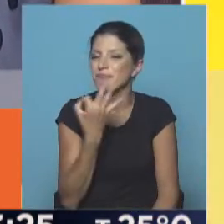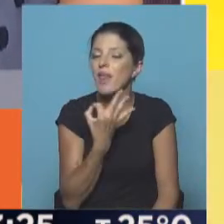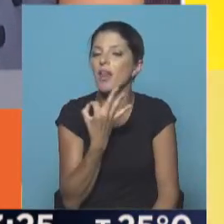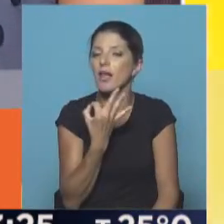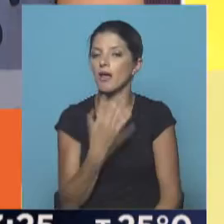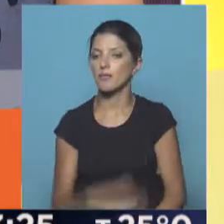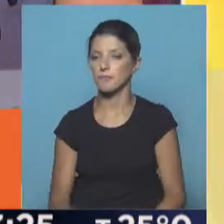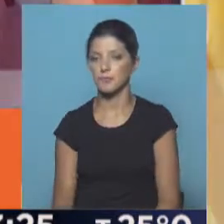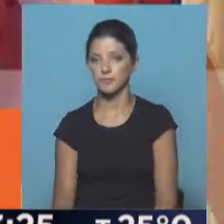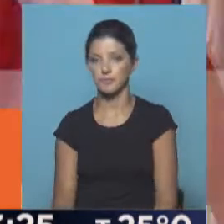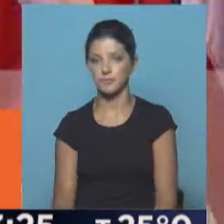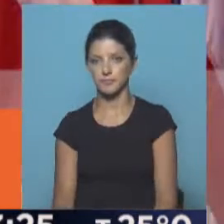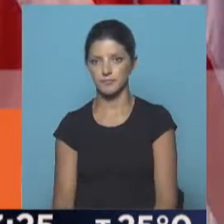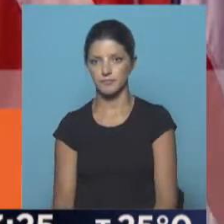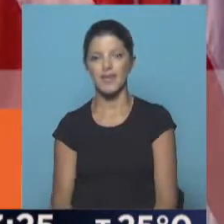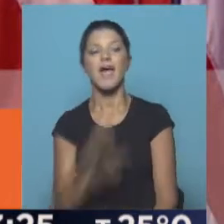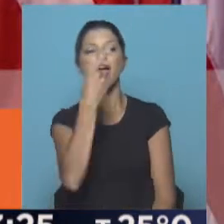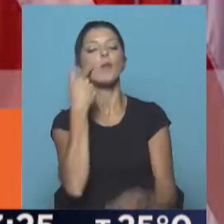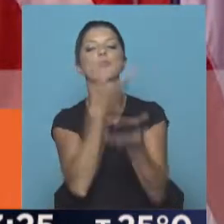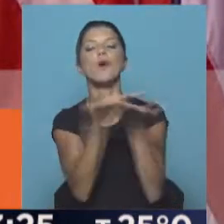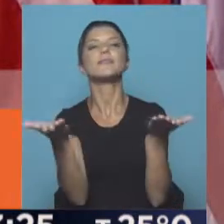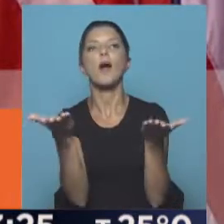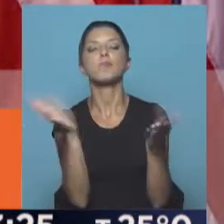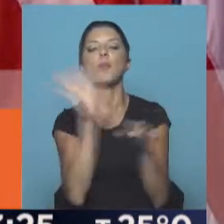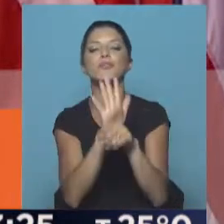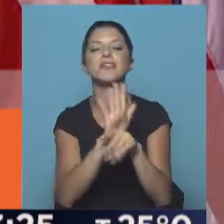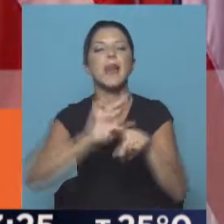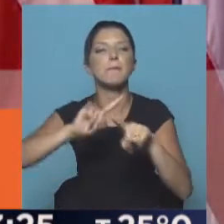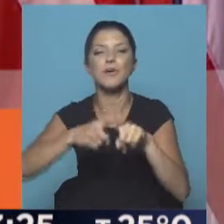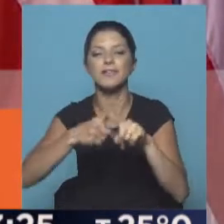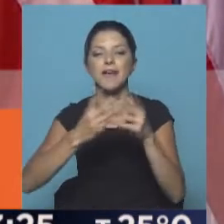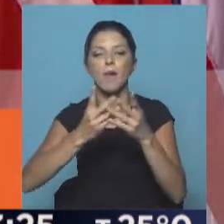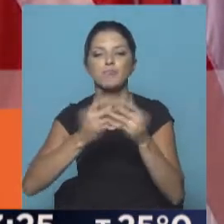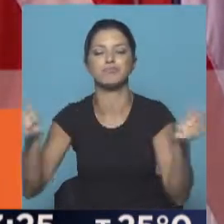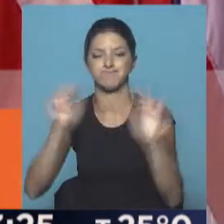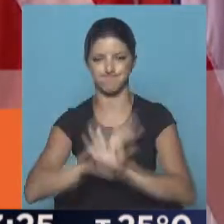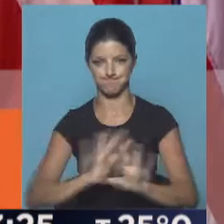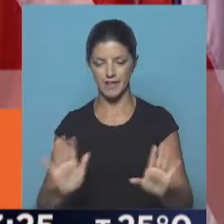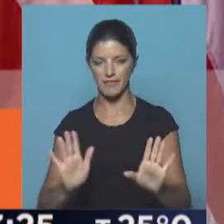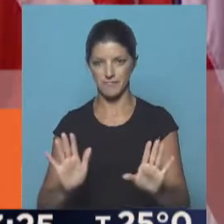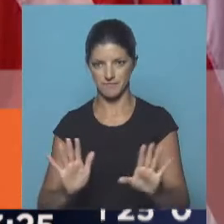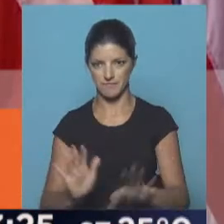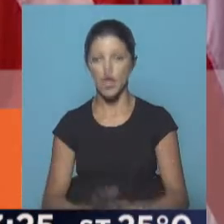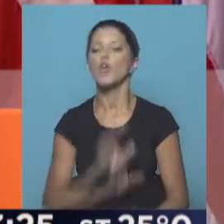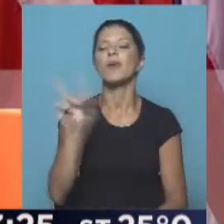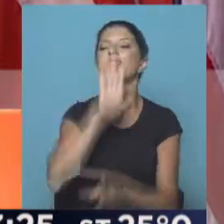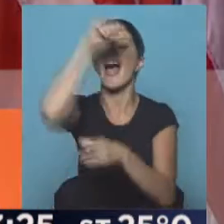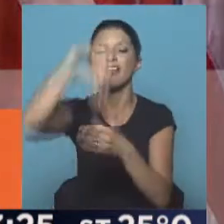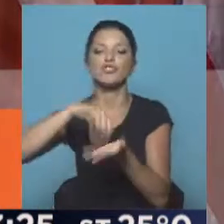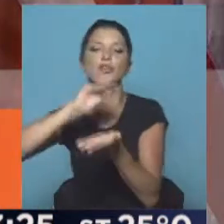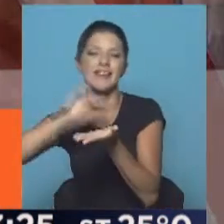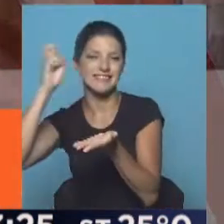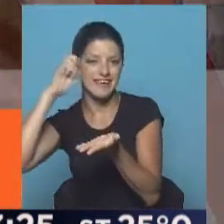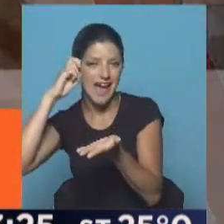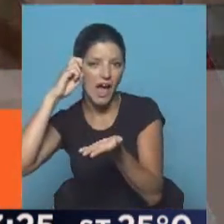hecho hoy es que él marca un poco un fin de la política. No gana la trayectoria en el Senado, en el